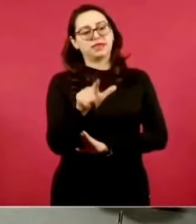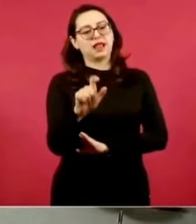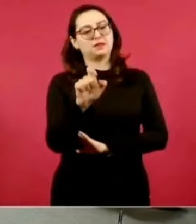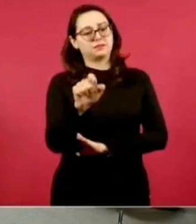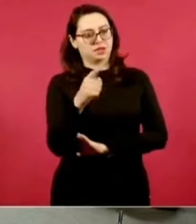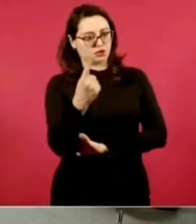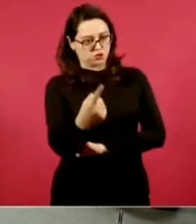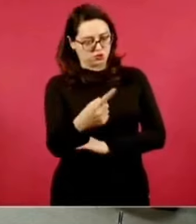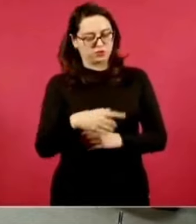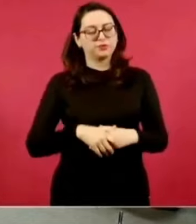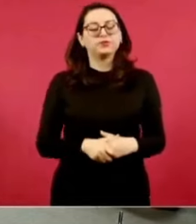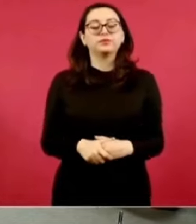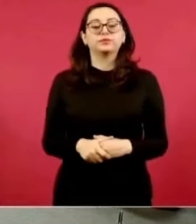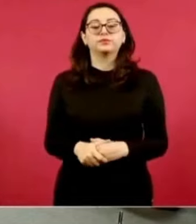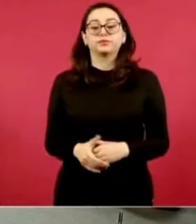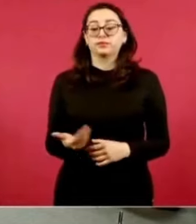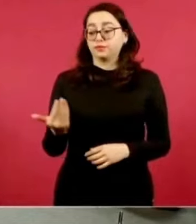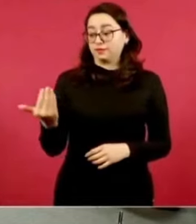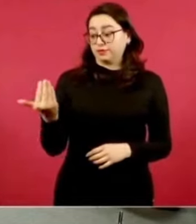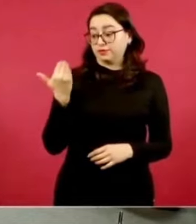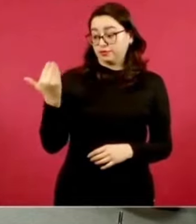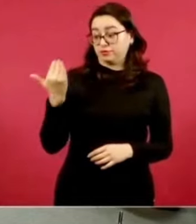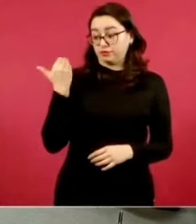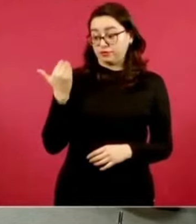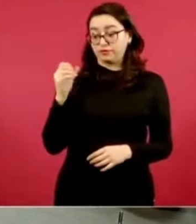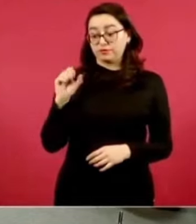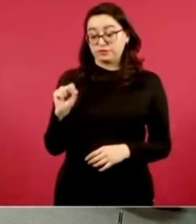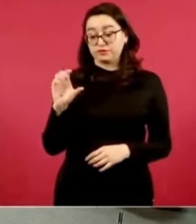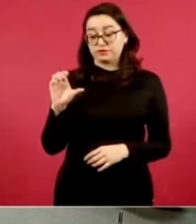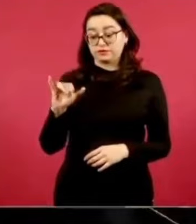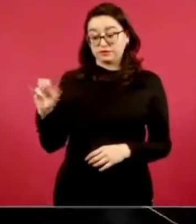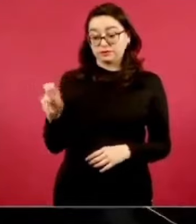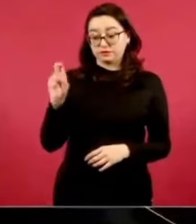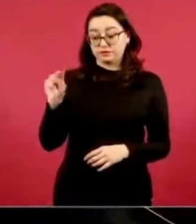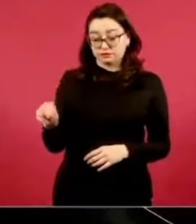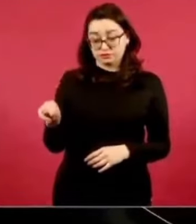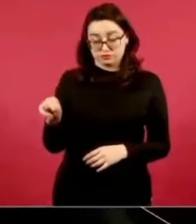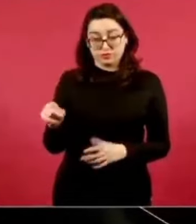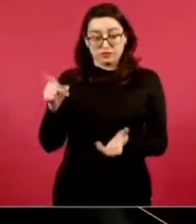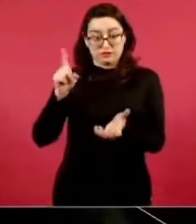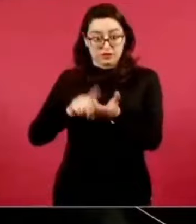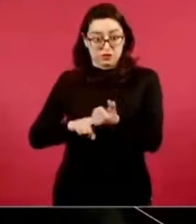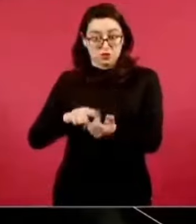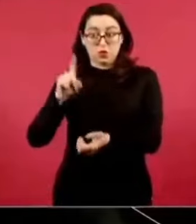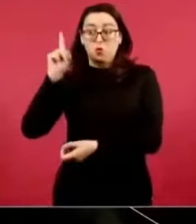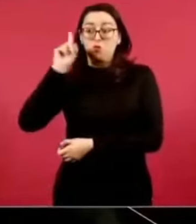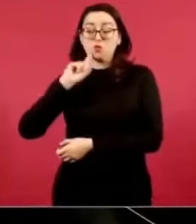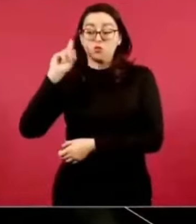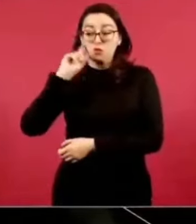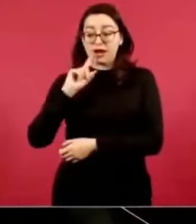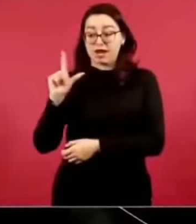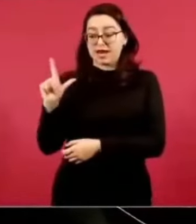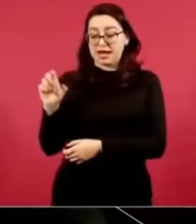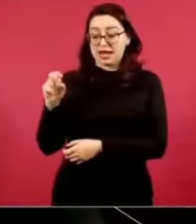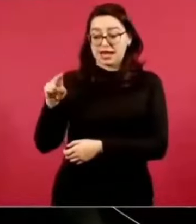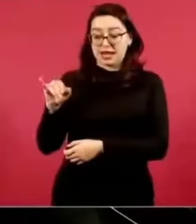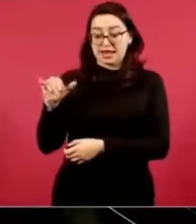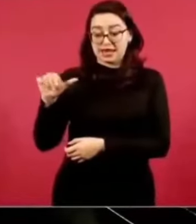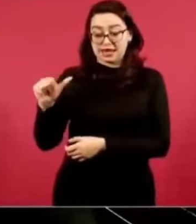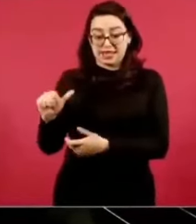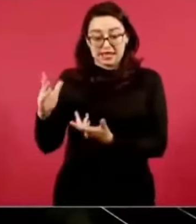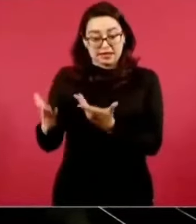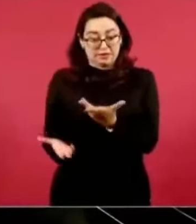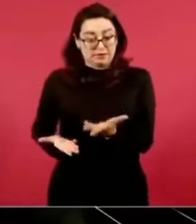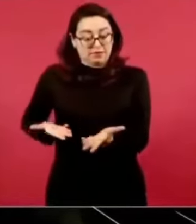de Justicia le rechazó a la ministra Lenia Batres inscribir la LISTE y también que